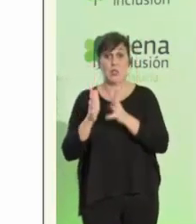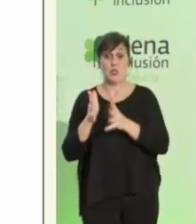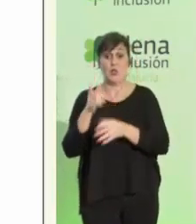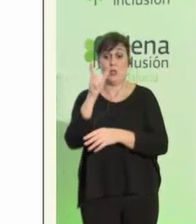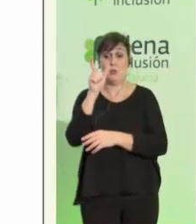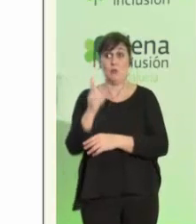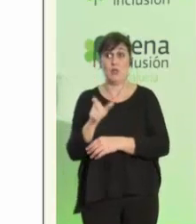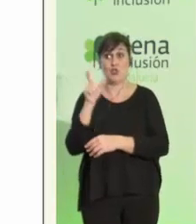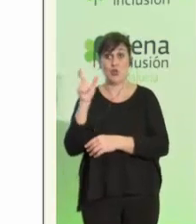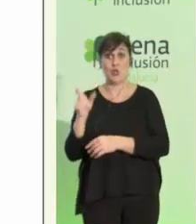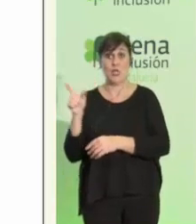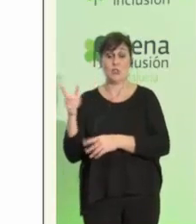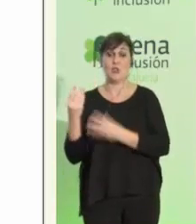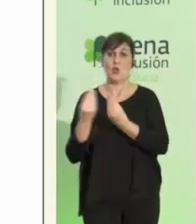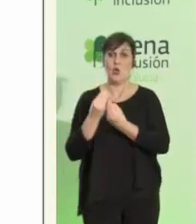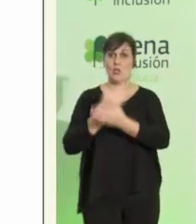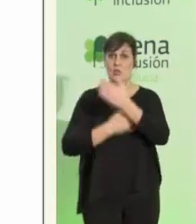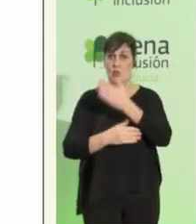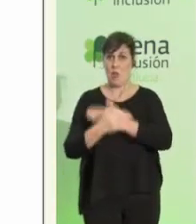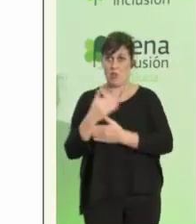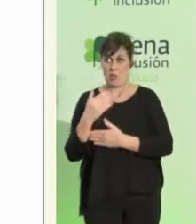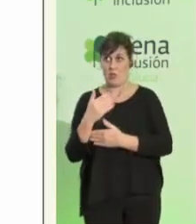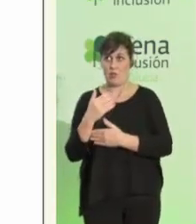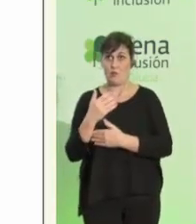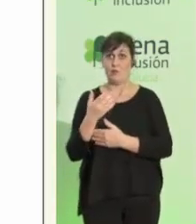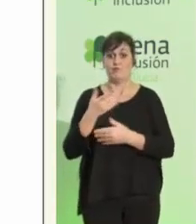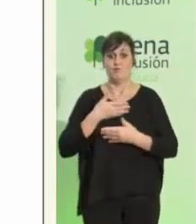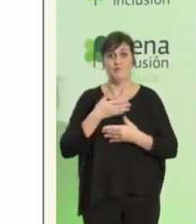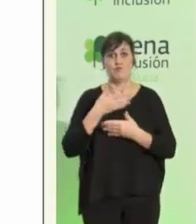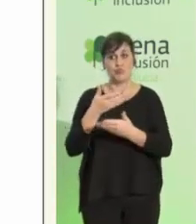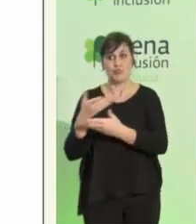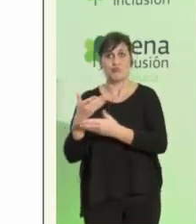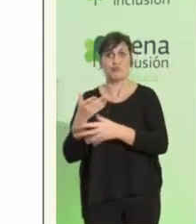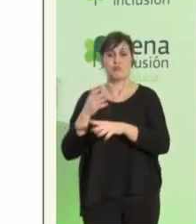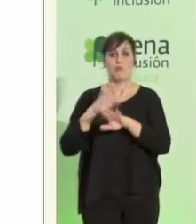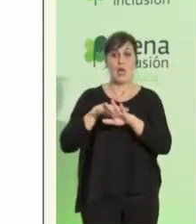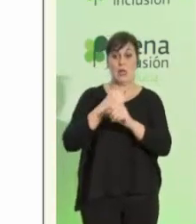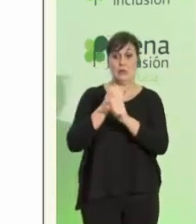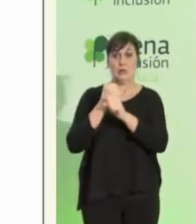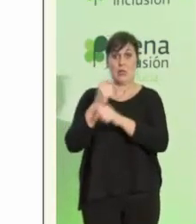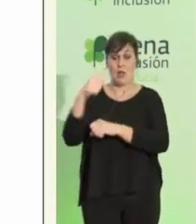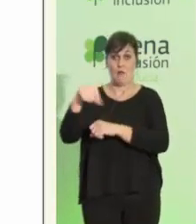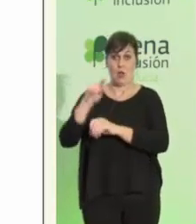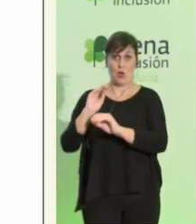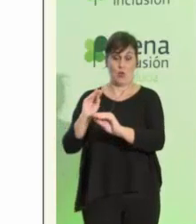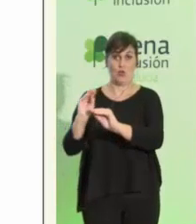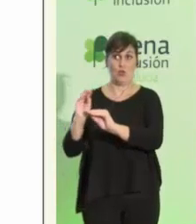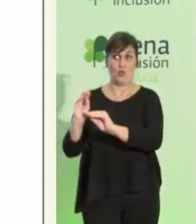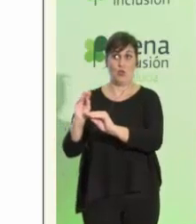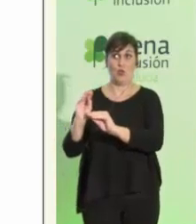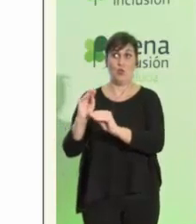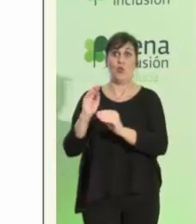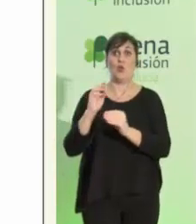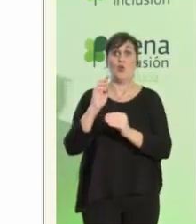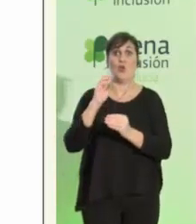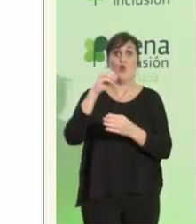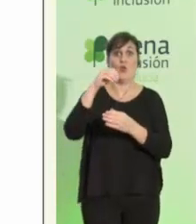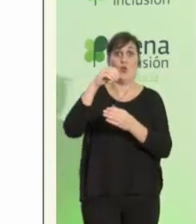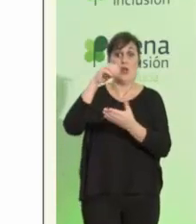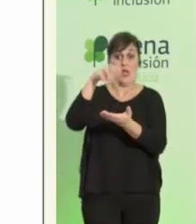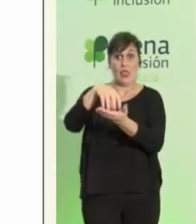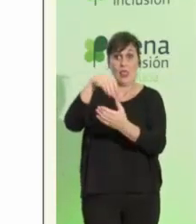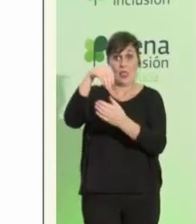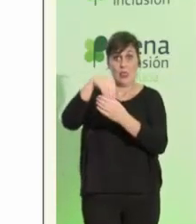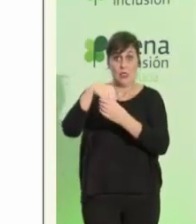y les ayudamos en su trabajo. En el centro se discuten las